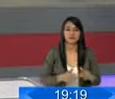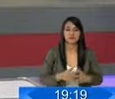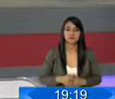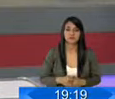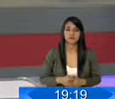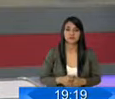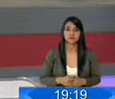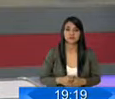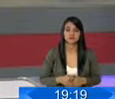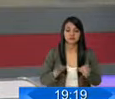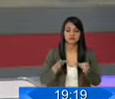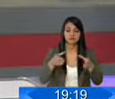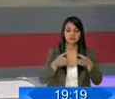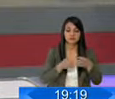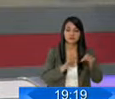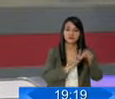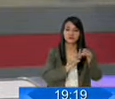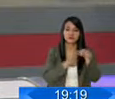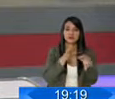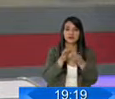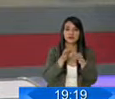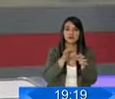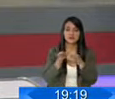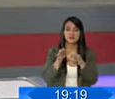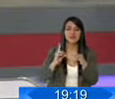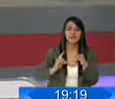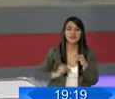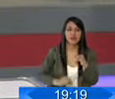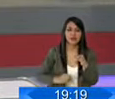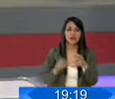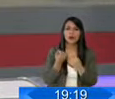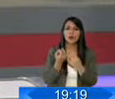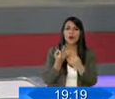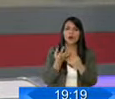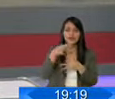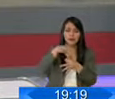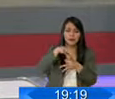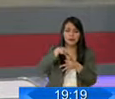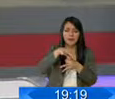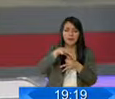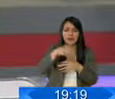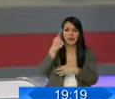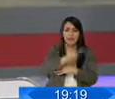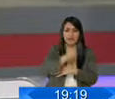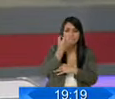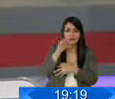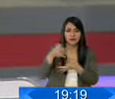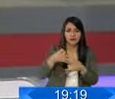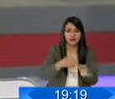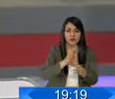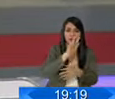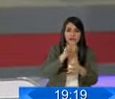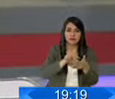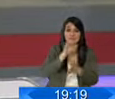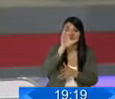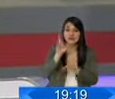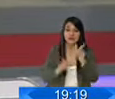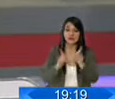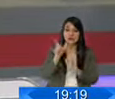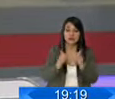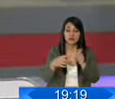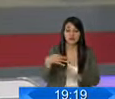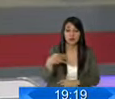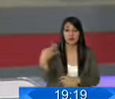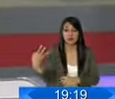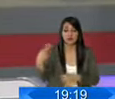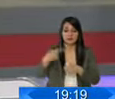de Participación Ciudadana explicó los detalles del conteo rápido que realizará el día de las elecciones. Tendrán un total de 10.500 voluntarios